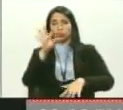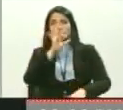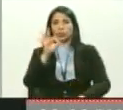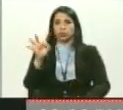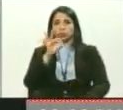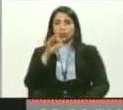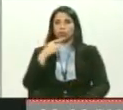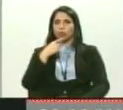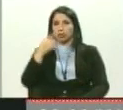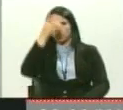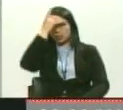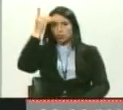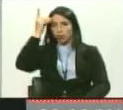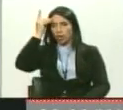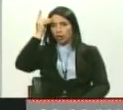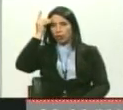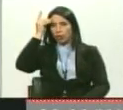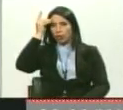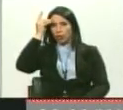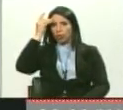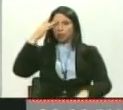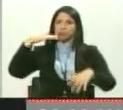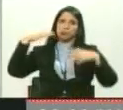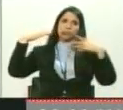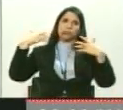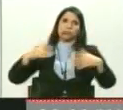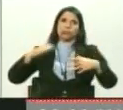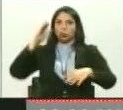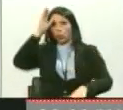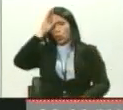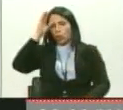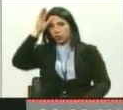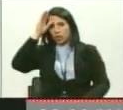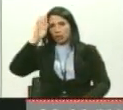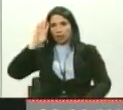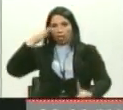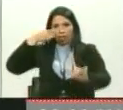14%, Diosdado, dice, cuesta trabajo que se concentren en el estudio.